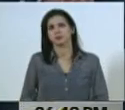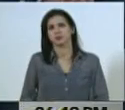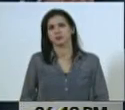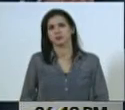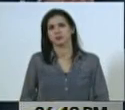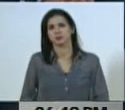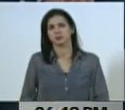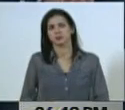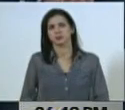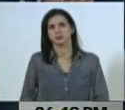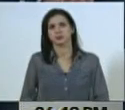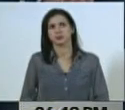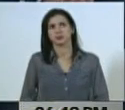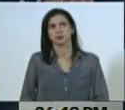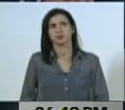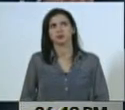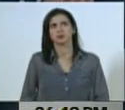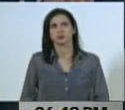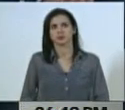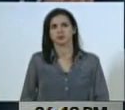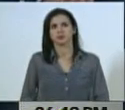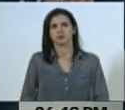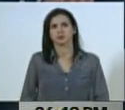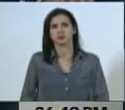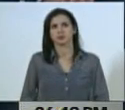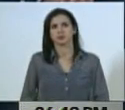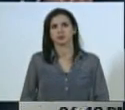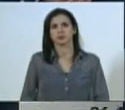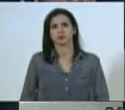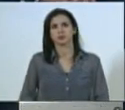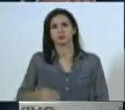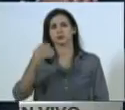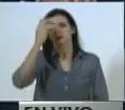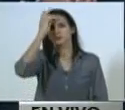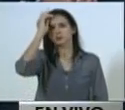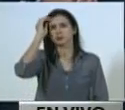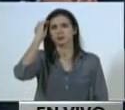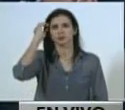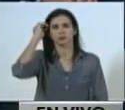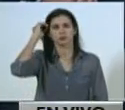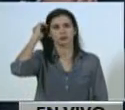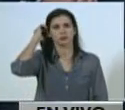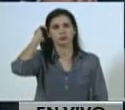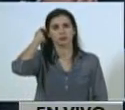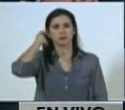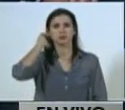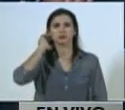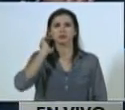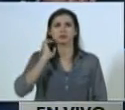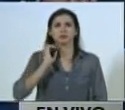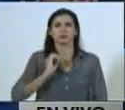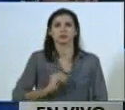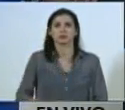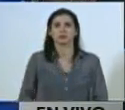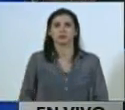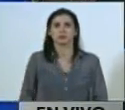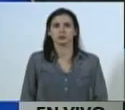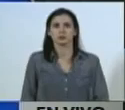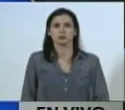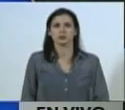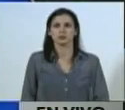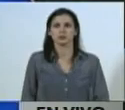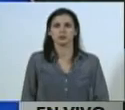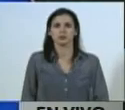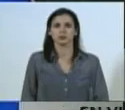is incumbent upon me and my colleagues in OPEC and member countries to pay tribute to whom tribute is